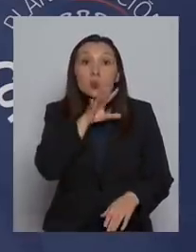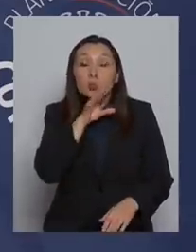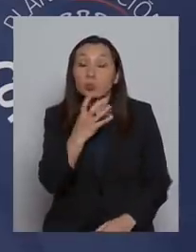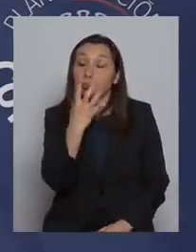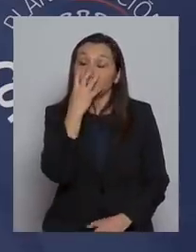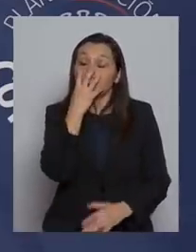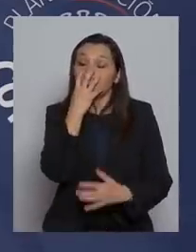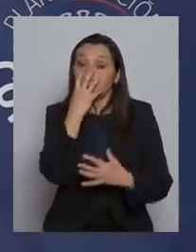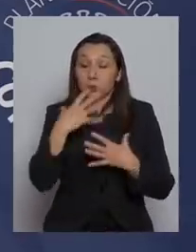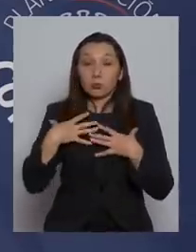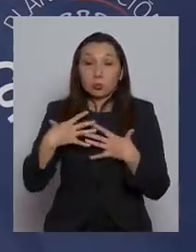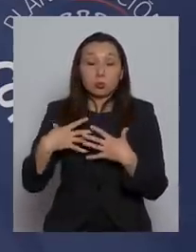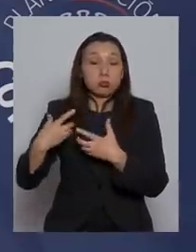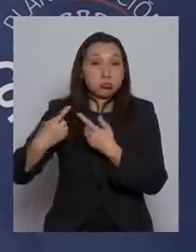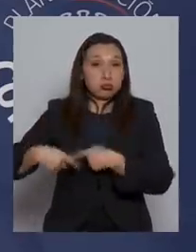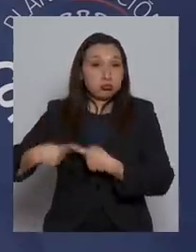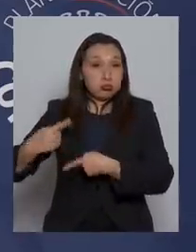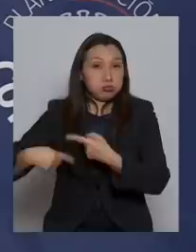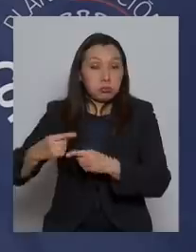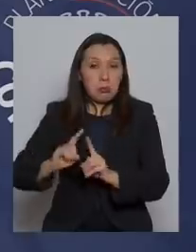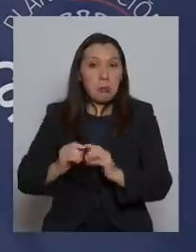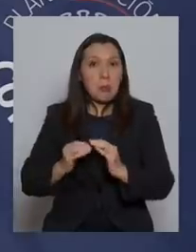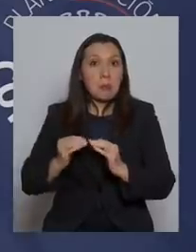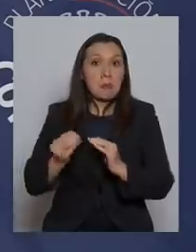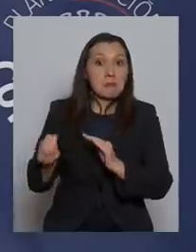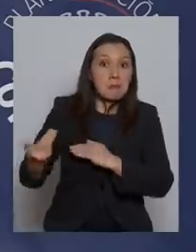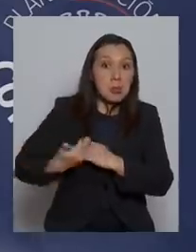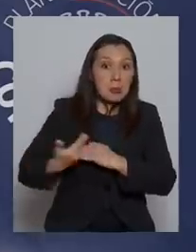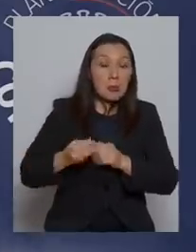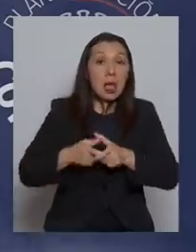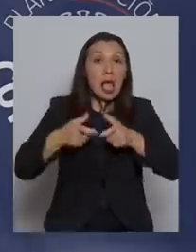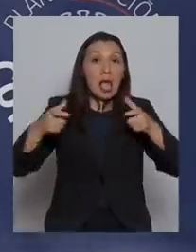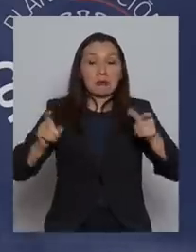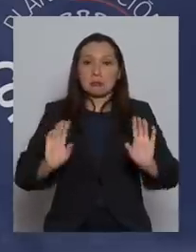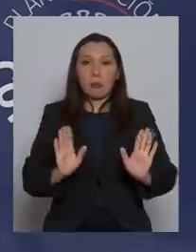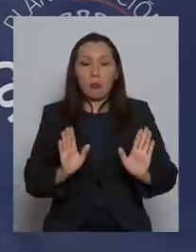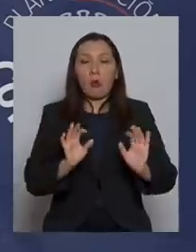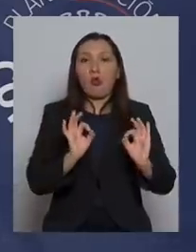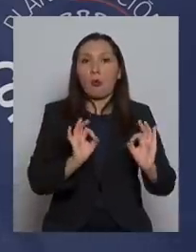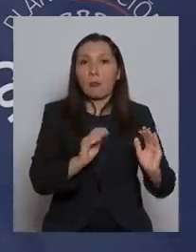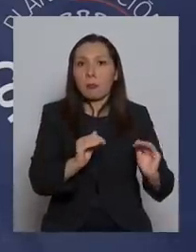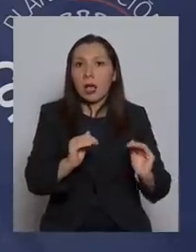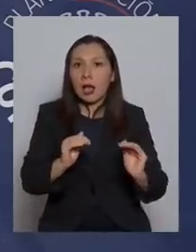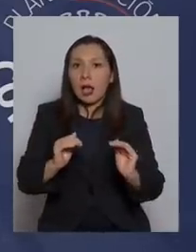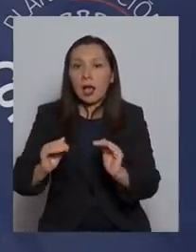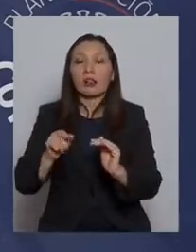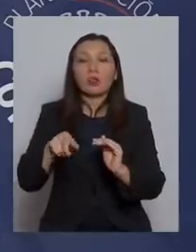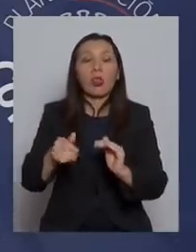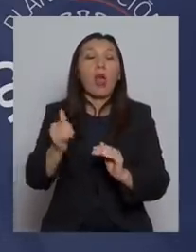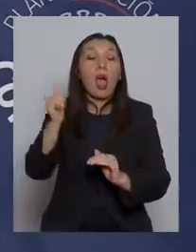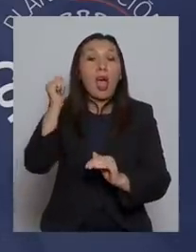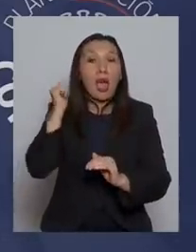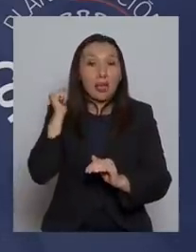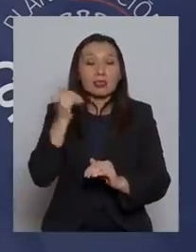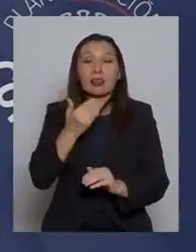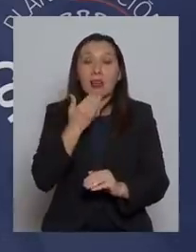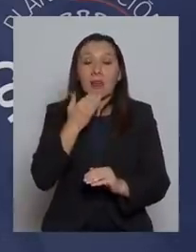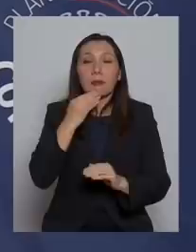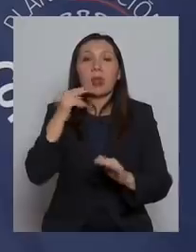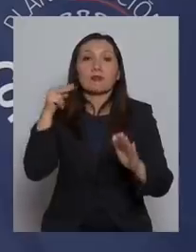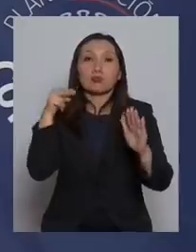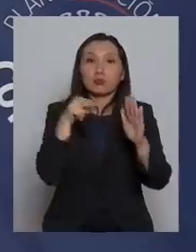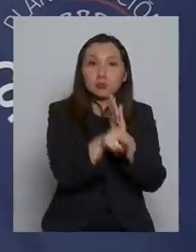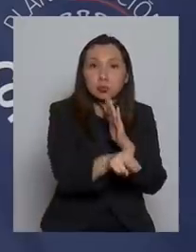respiradores no ha seguido creciendo vertiginosamente. De hecho, ayer